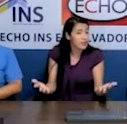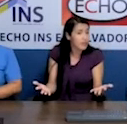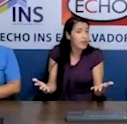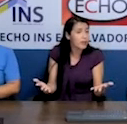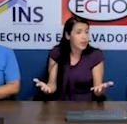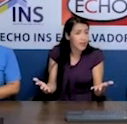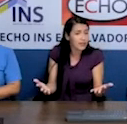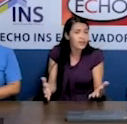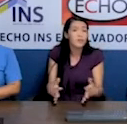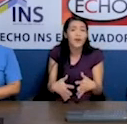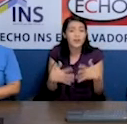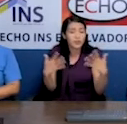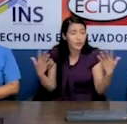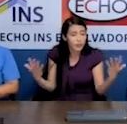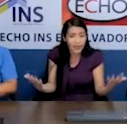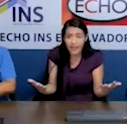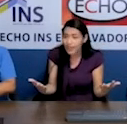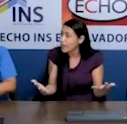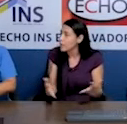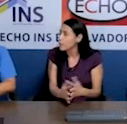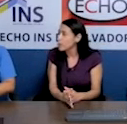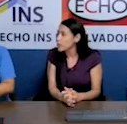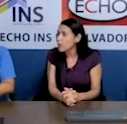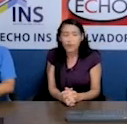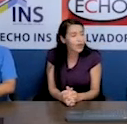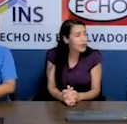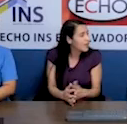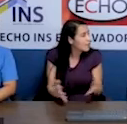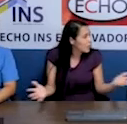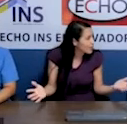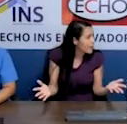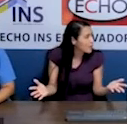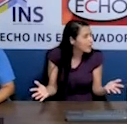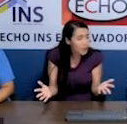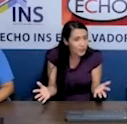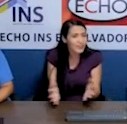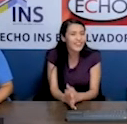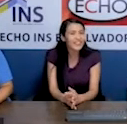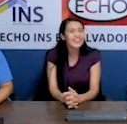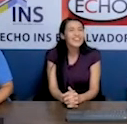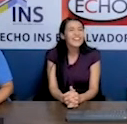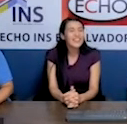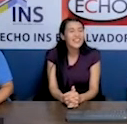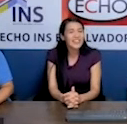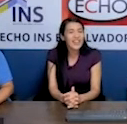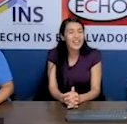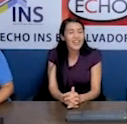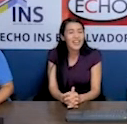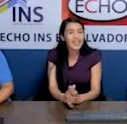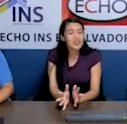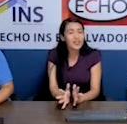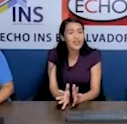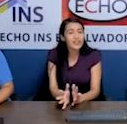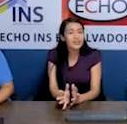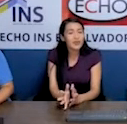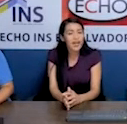muy productiva laboralmente, estamos hablando de una edad, bueno, yo hoy lo veo en la flor de la juventud, ¿verdad? Y